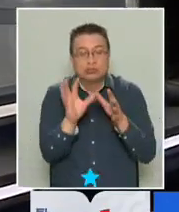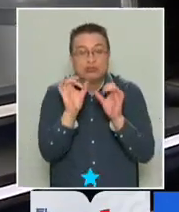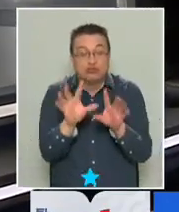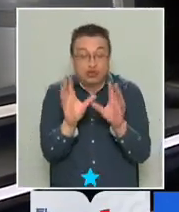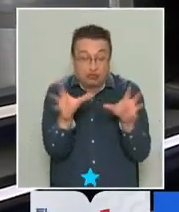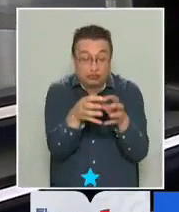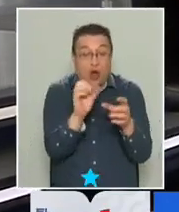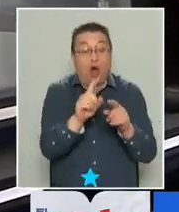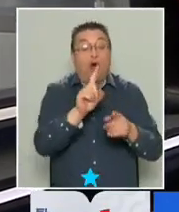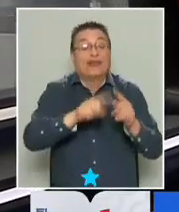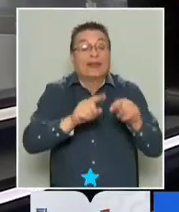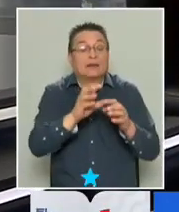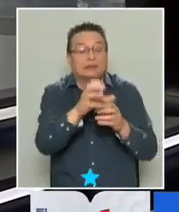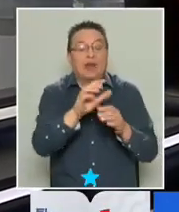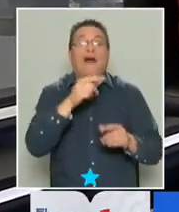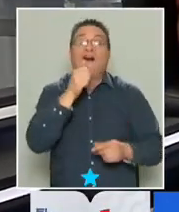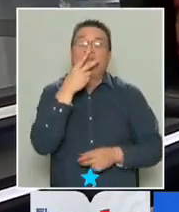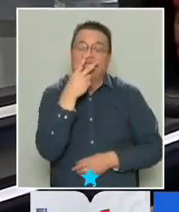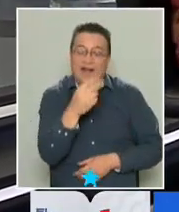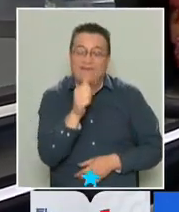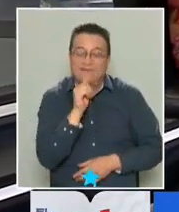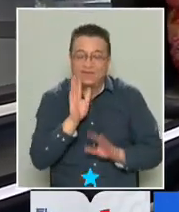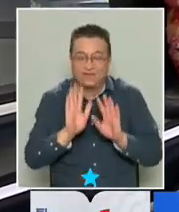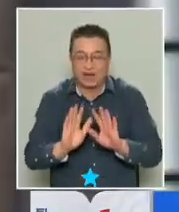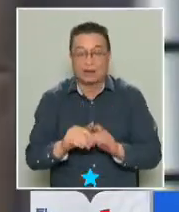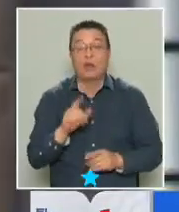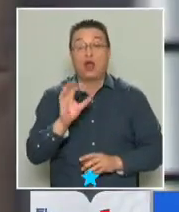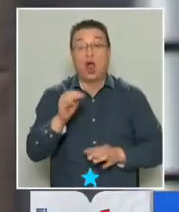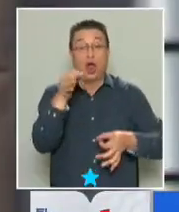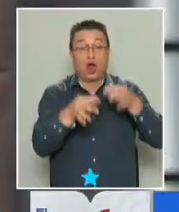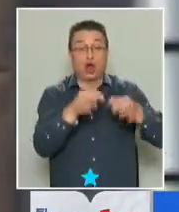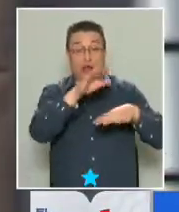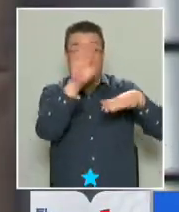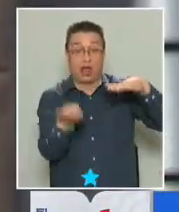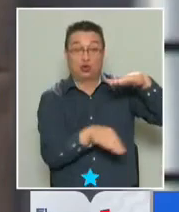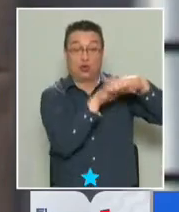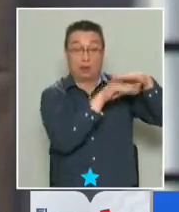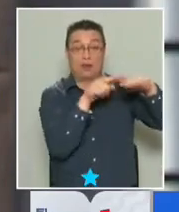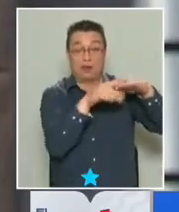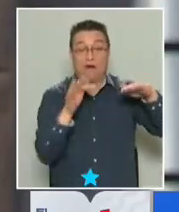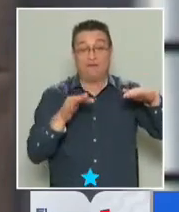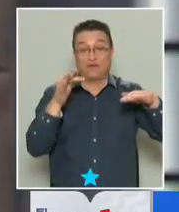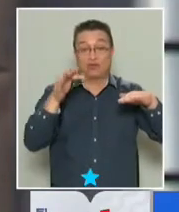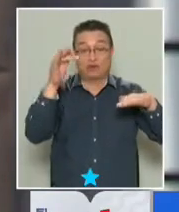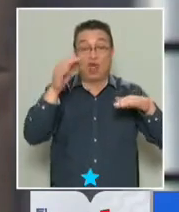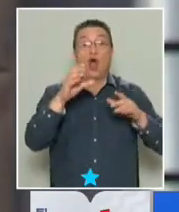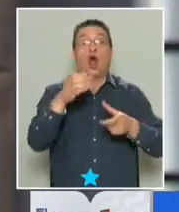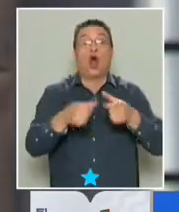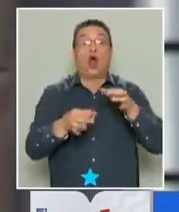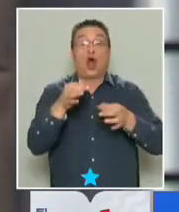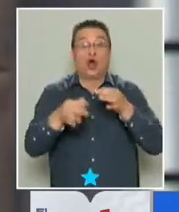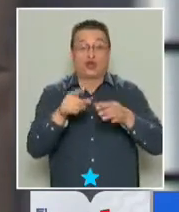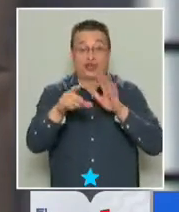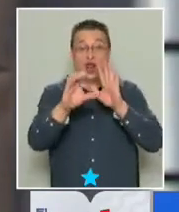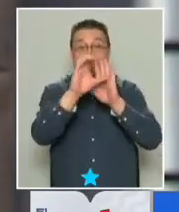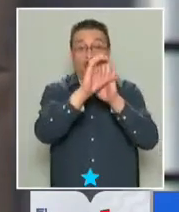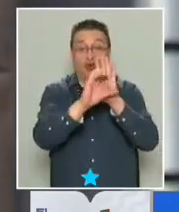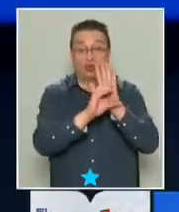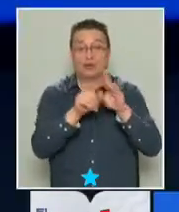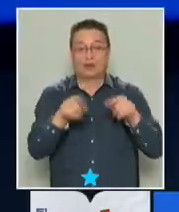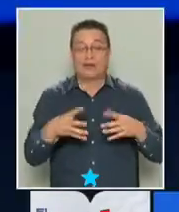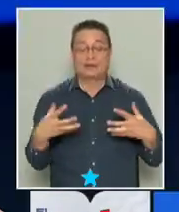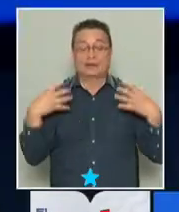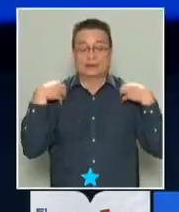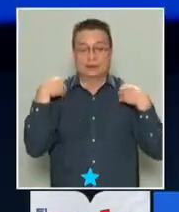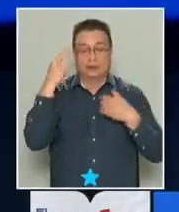territorial eso está por verse y si va a ser la corte suprema o eventualmente la futura corte constitucional la que va a estar encargada